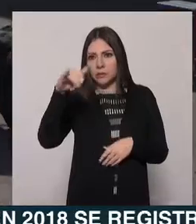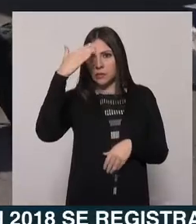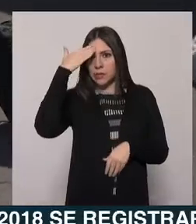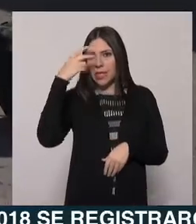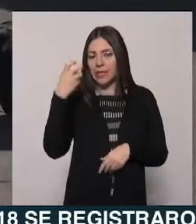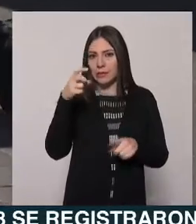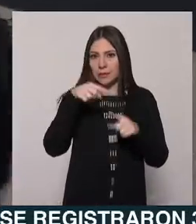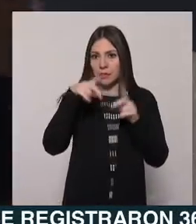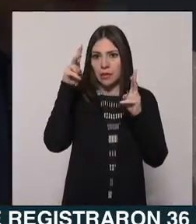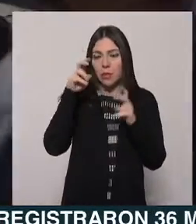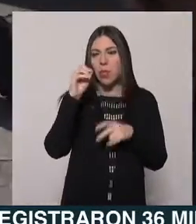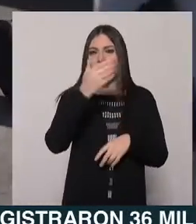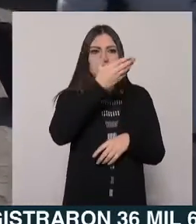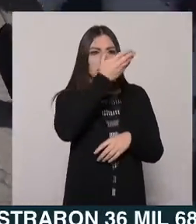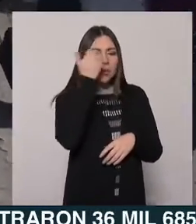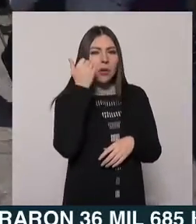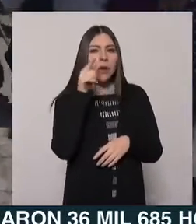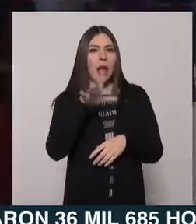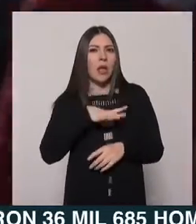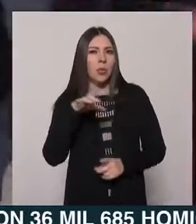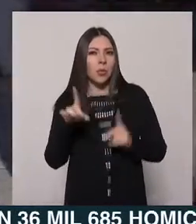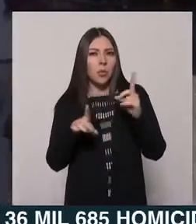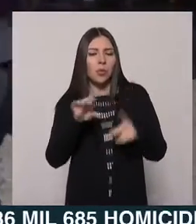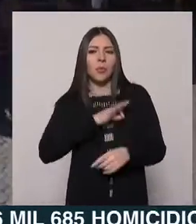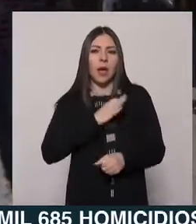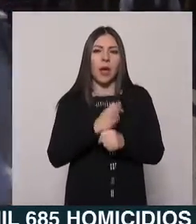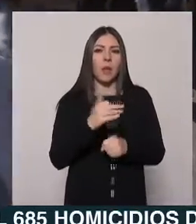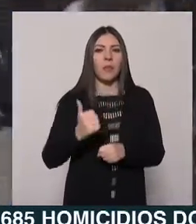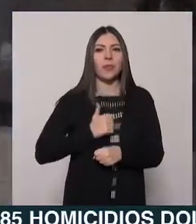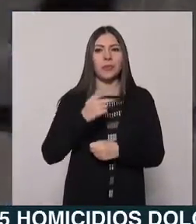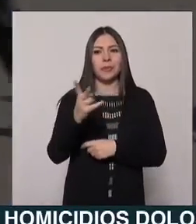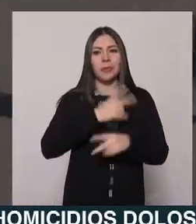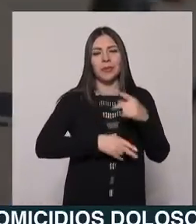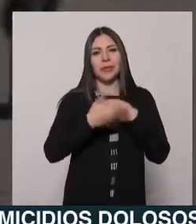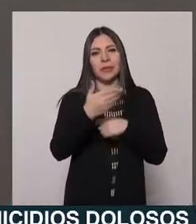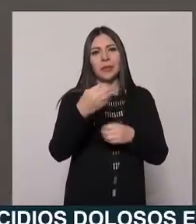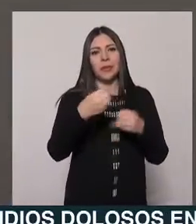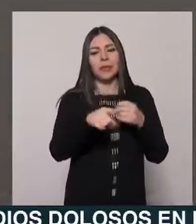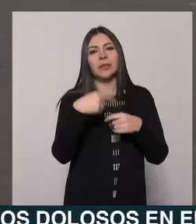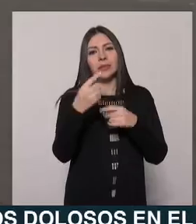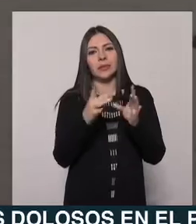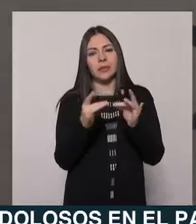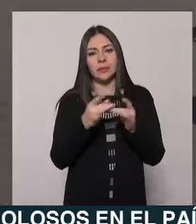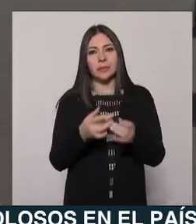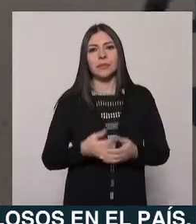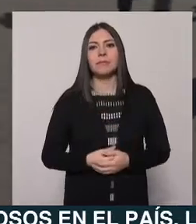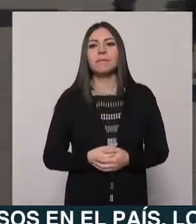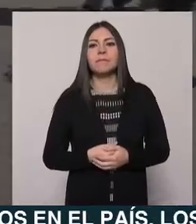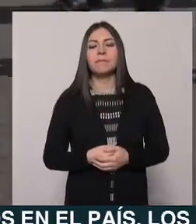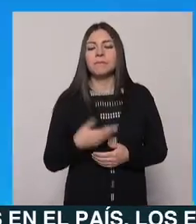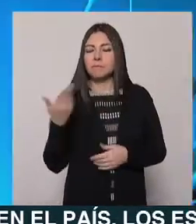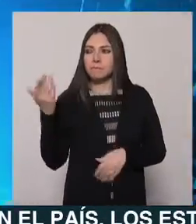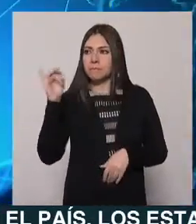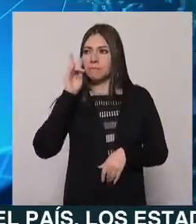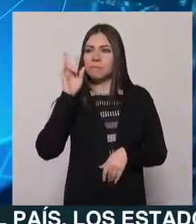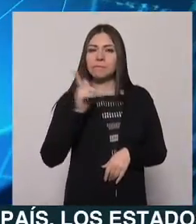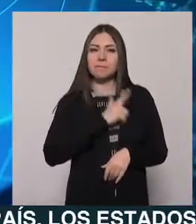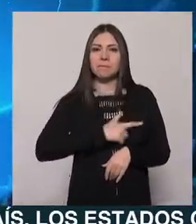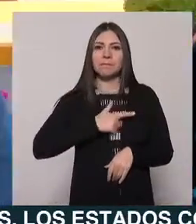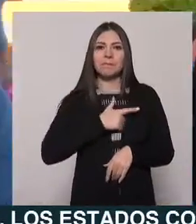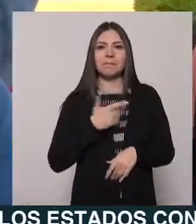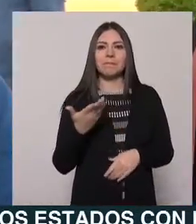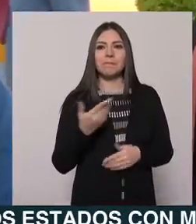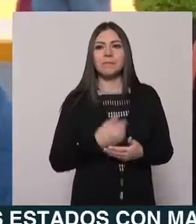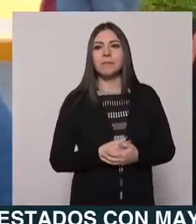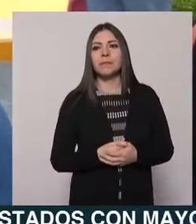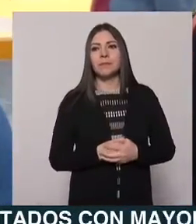sobre este tema, pero sobre todo si tienen alguna duda para aprovechar pues su presencia, magistrada, para aclararle. ¿Le parece que la vemos? Vamos a verla.